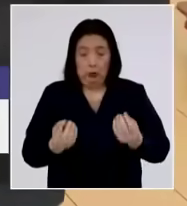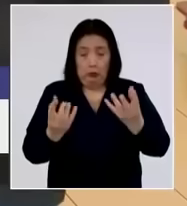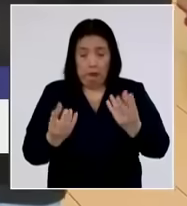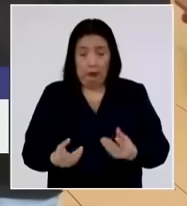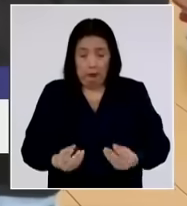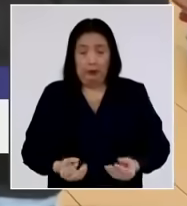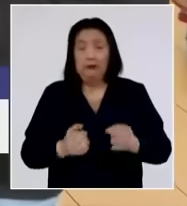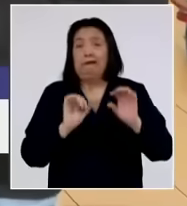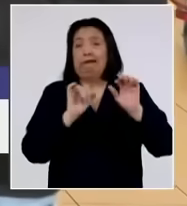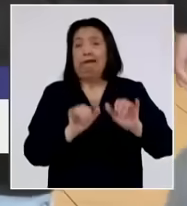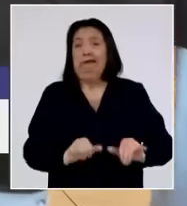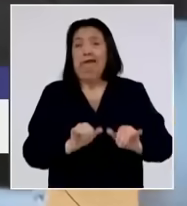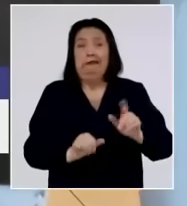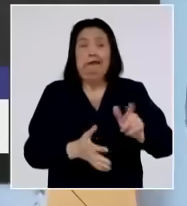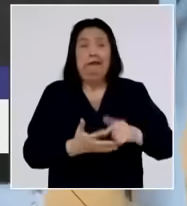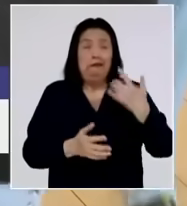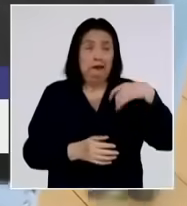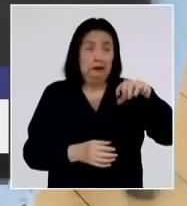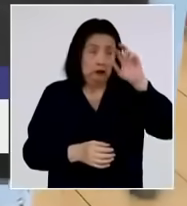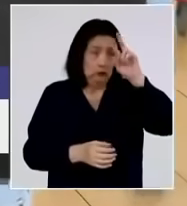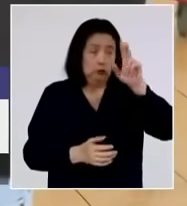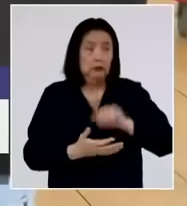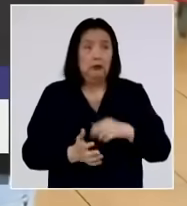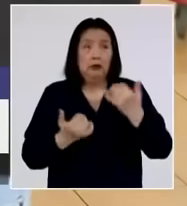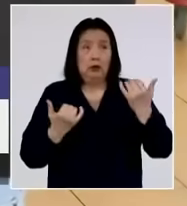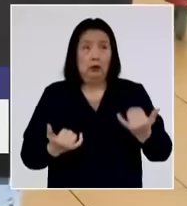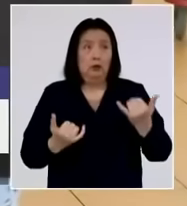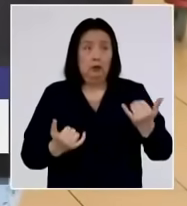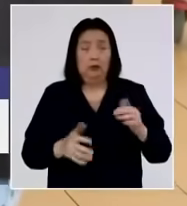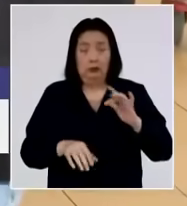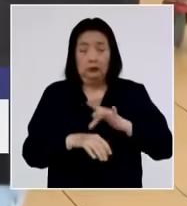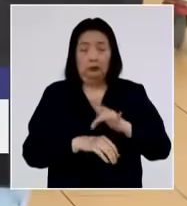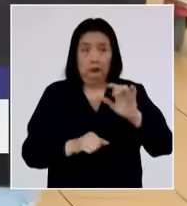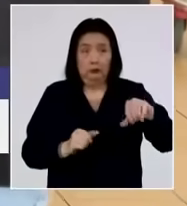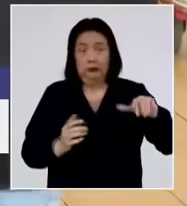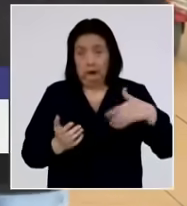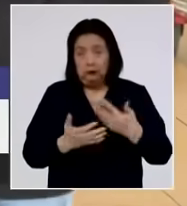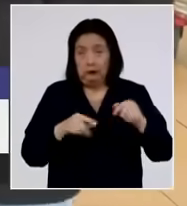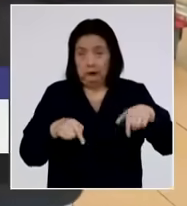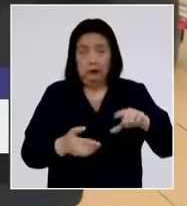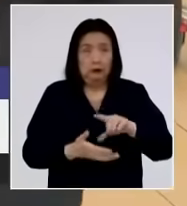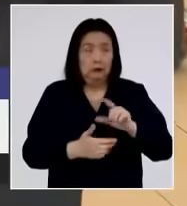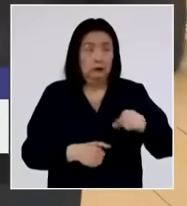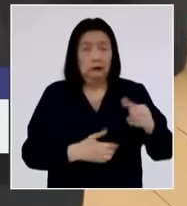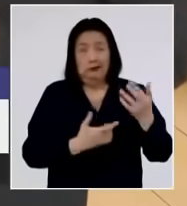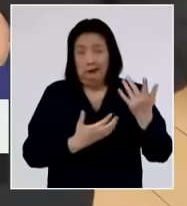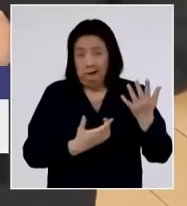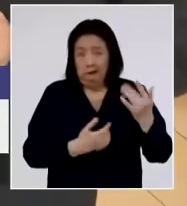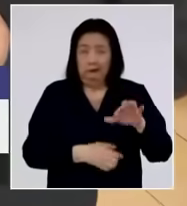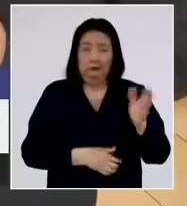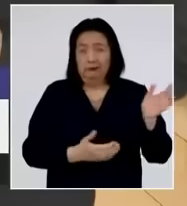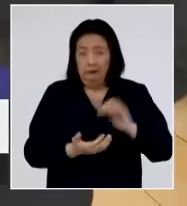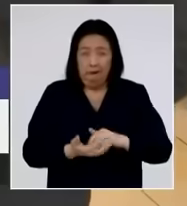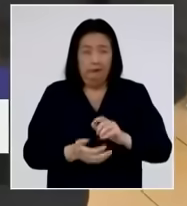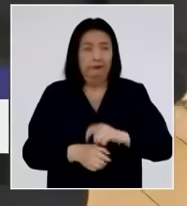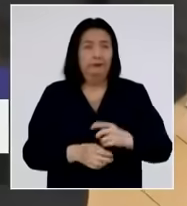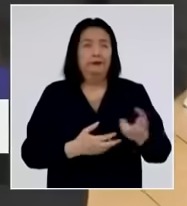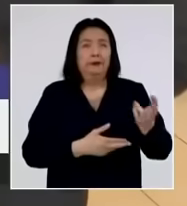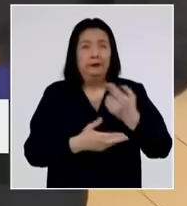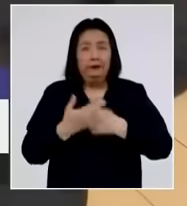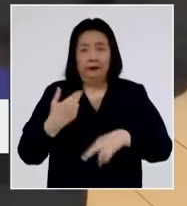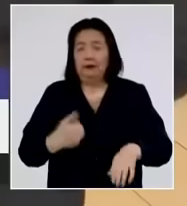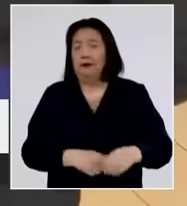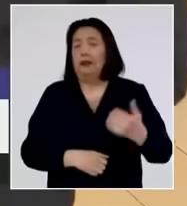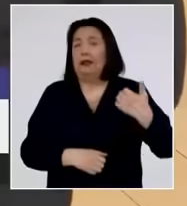tuvieron que quedar en Cusco y recién el día de hoy, muy temprano, han llegado a Lima. Tienen que esperar todavía más horas para regresar a